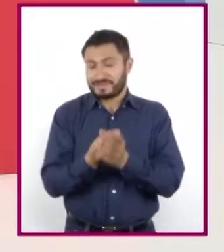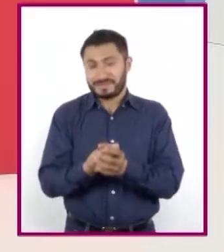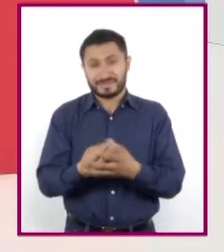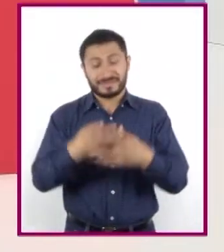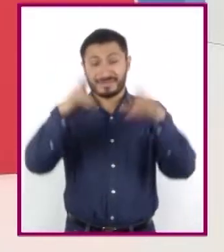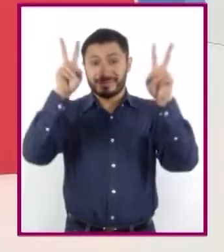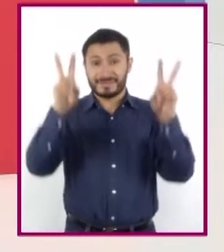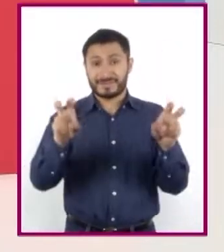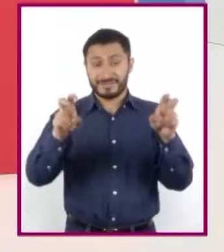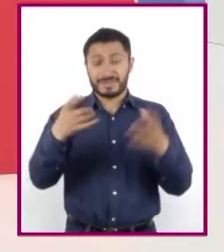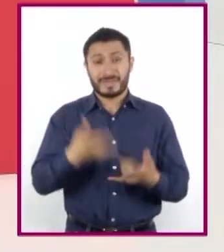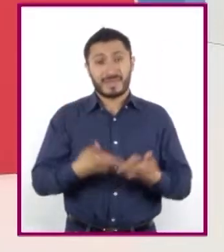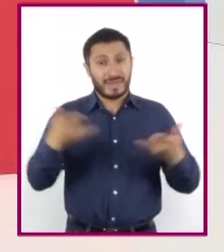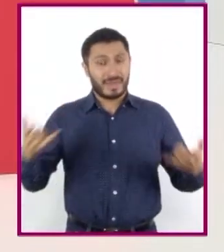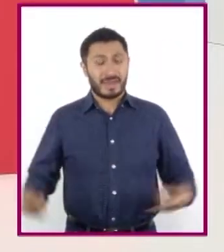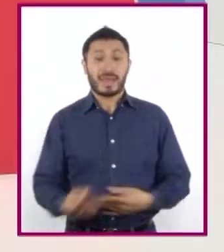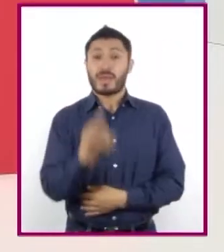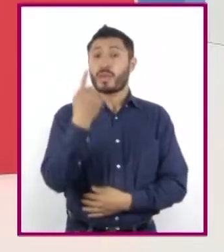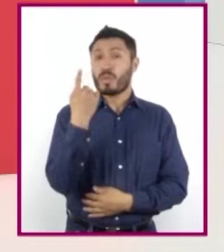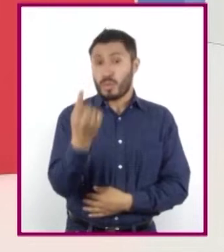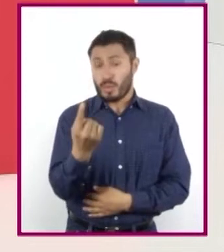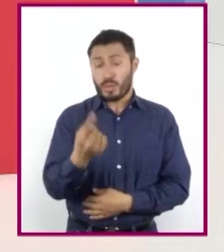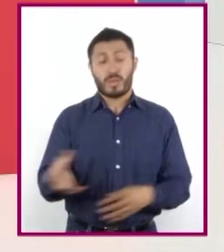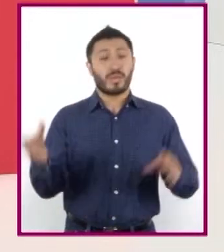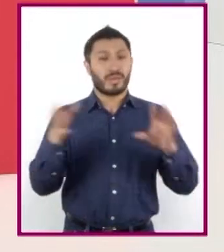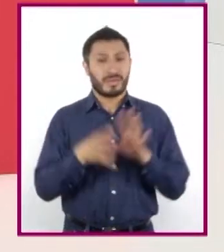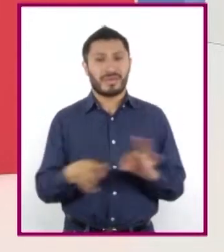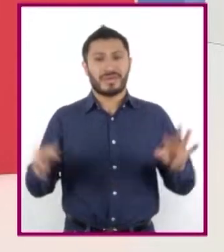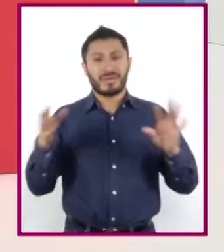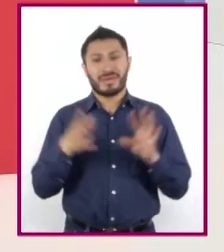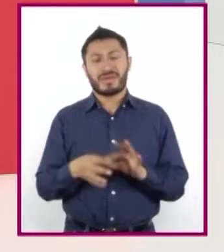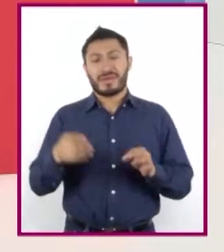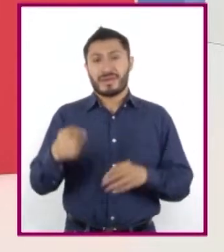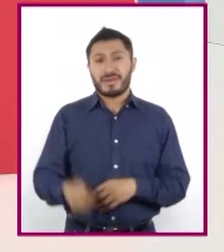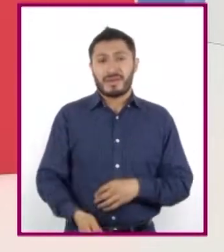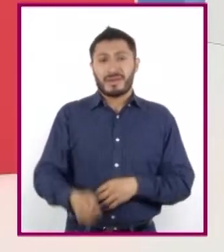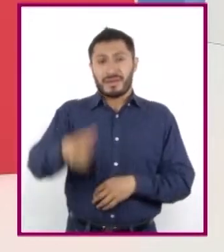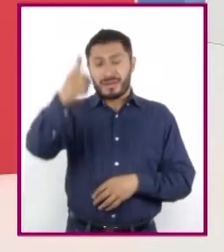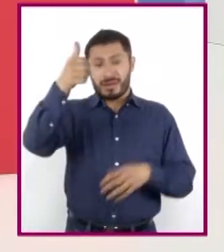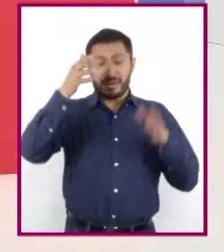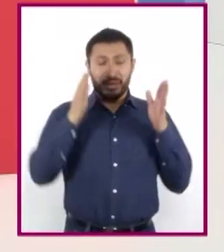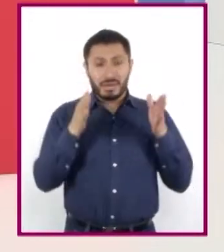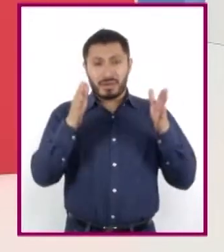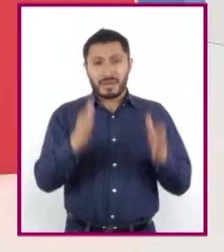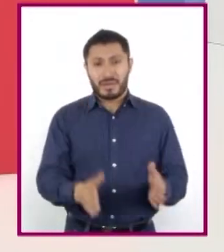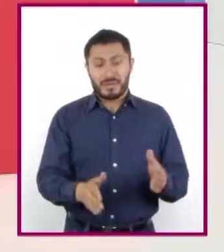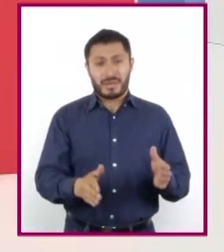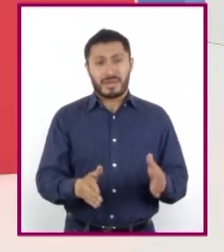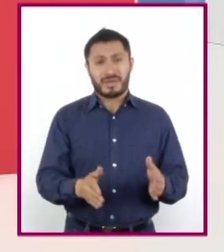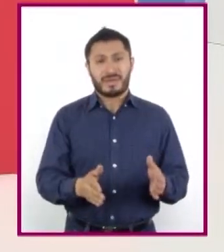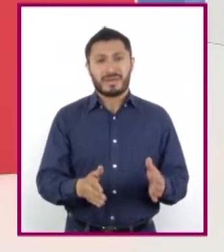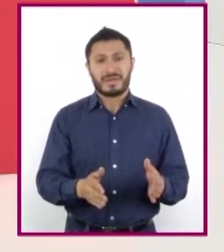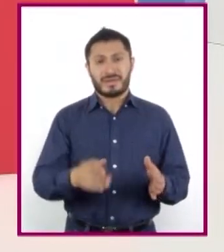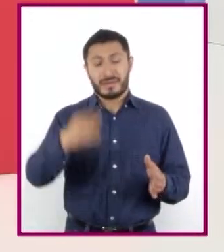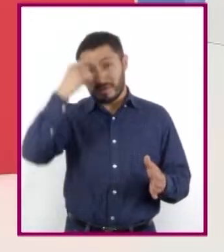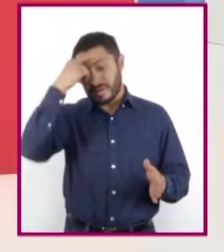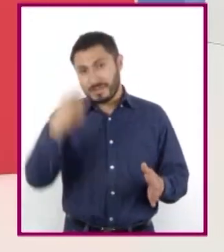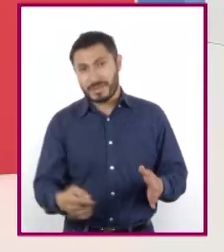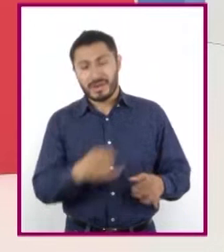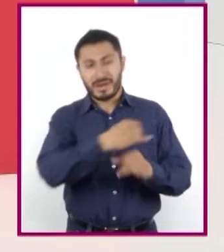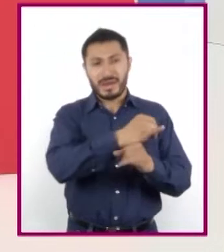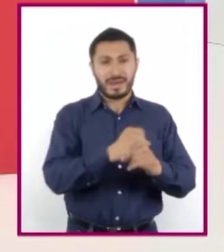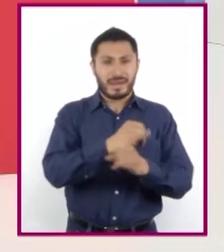tema de Historia 1 en el que explicaremos la primera etapa necesaria para realizar una investigación